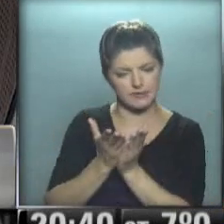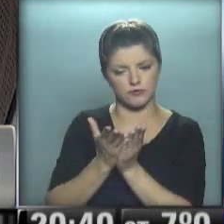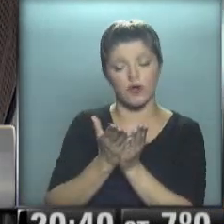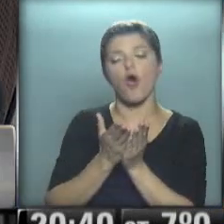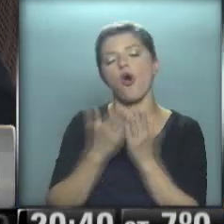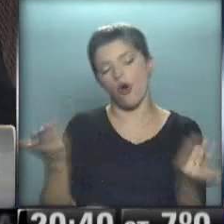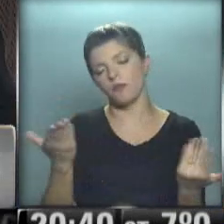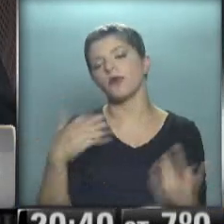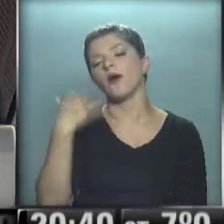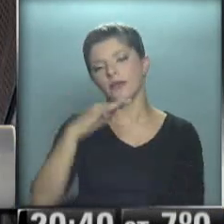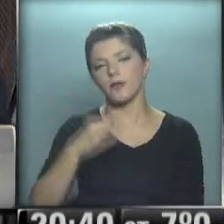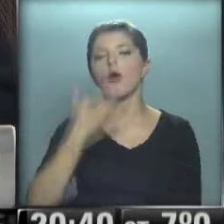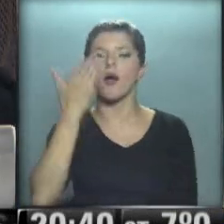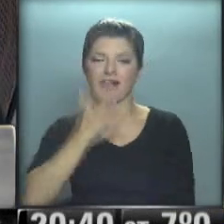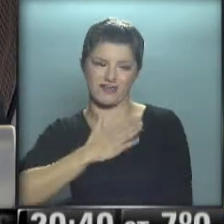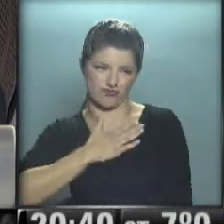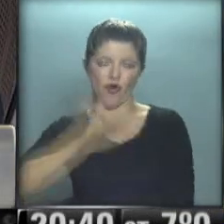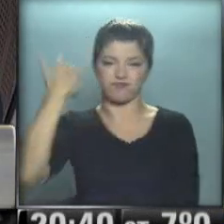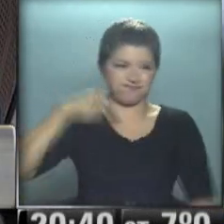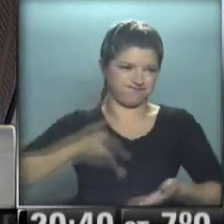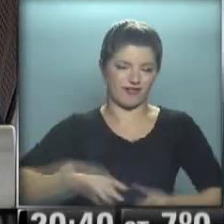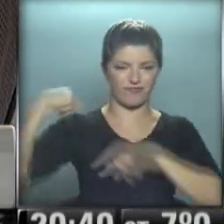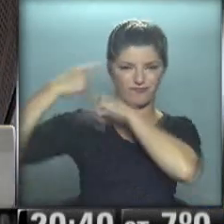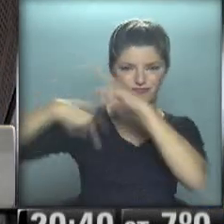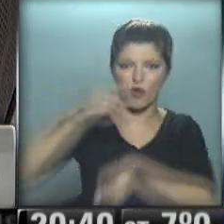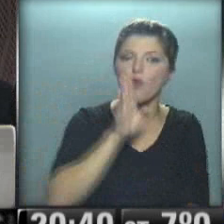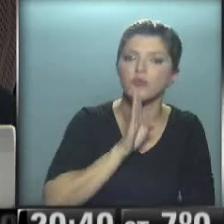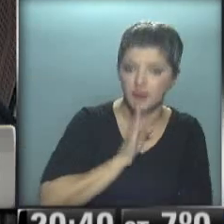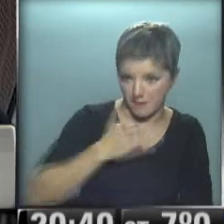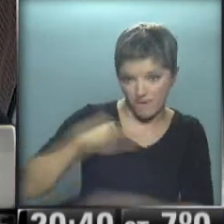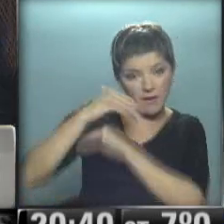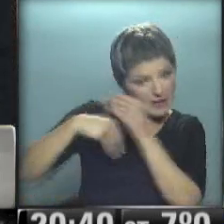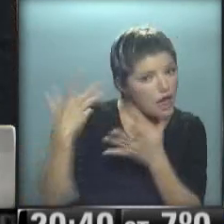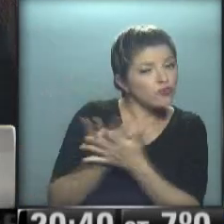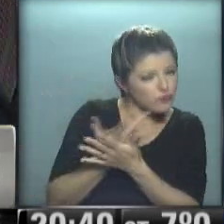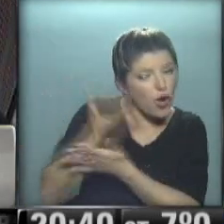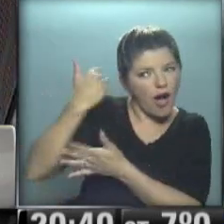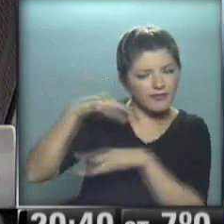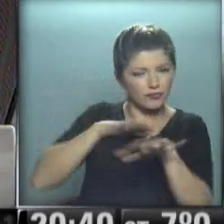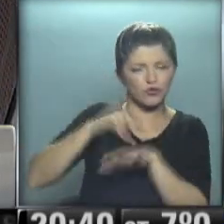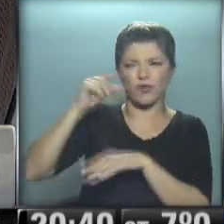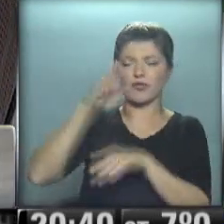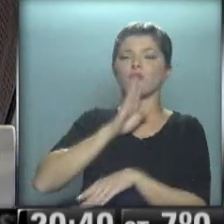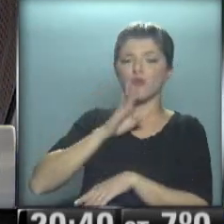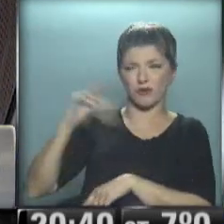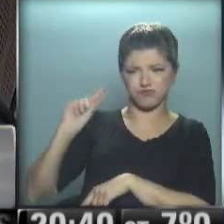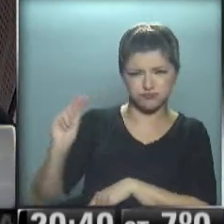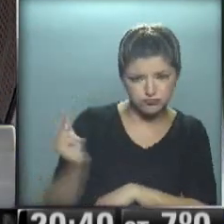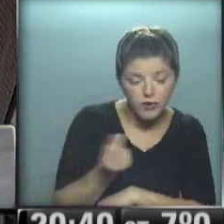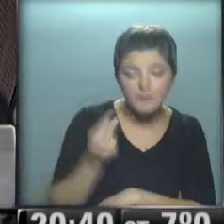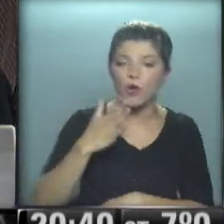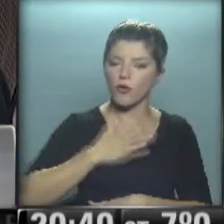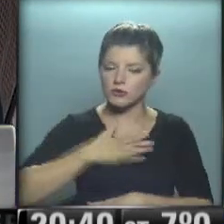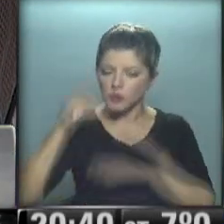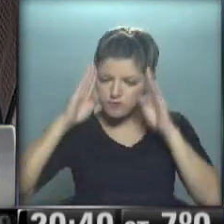de mencionar mis raíces judías, que mi familia sufrió el holocausto, pero cuando analizo el fenómeno como fenómeno político, tengo